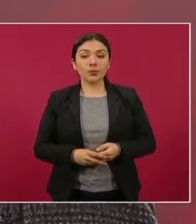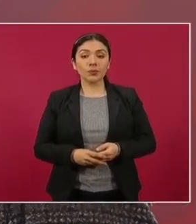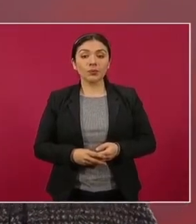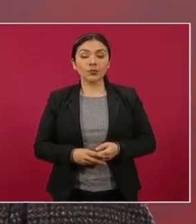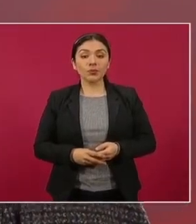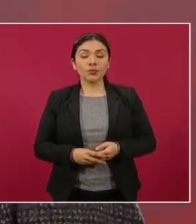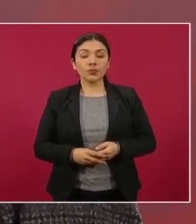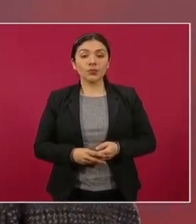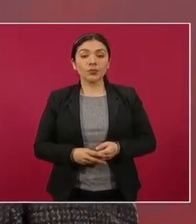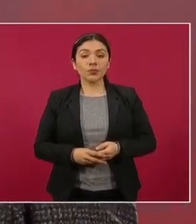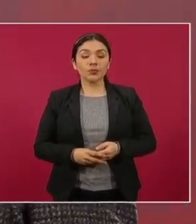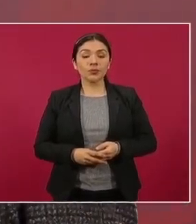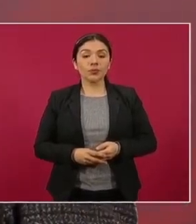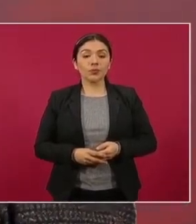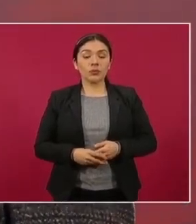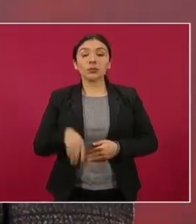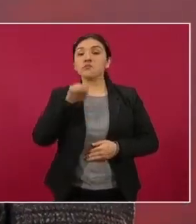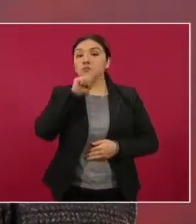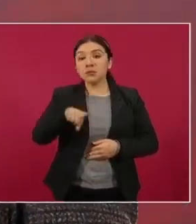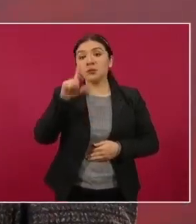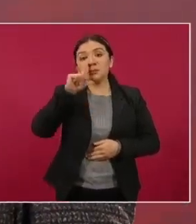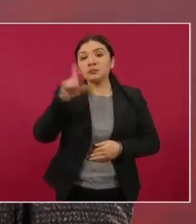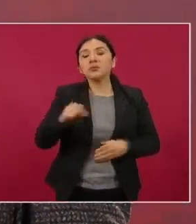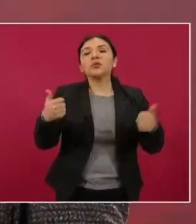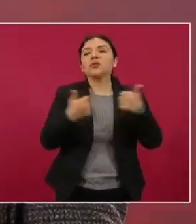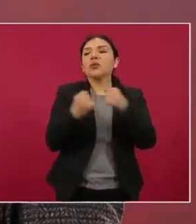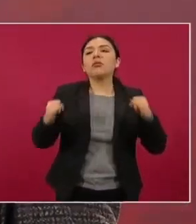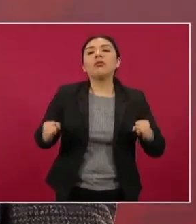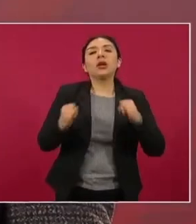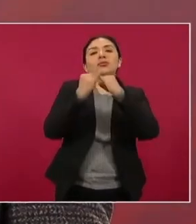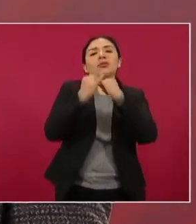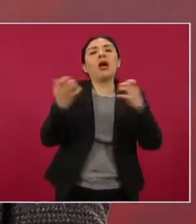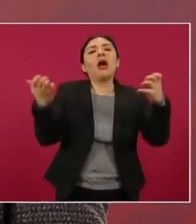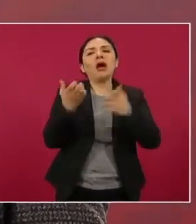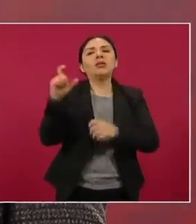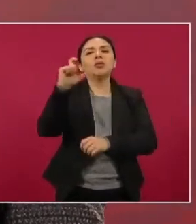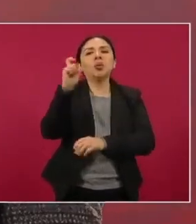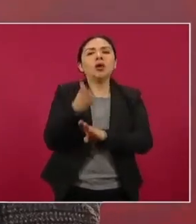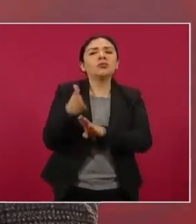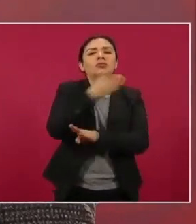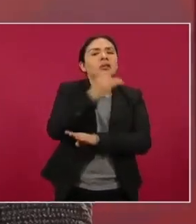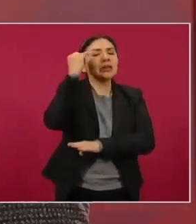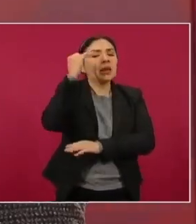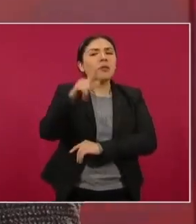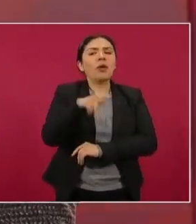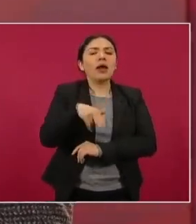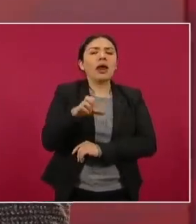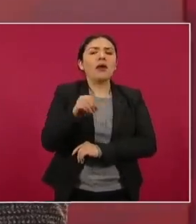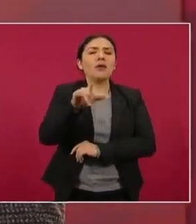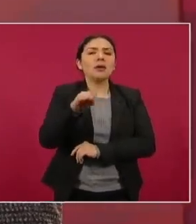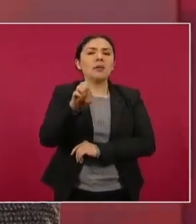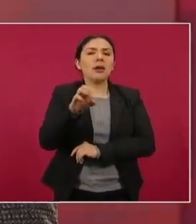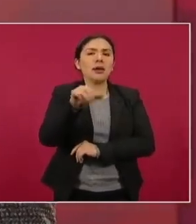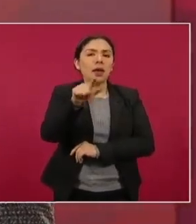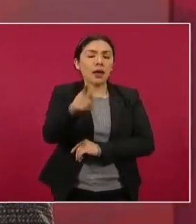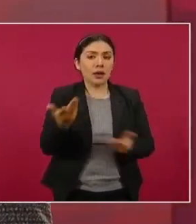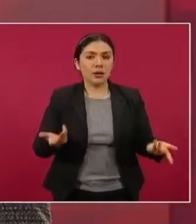e instituciones creadas durante el periodo neoliberal